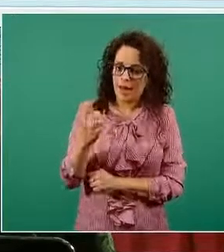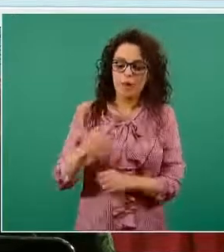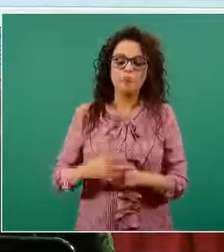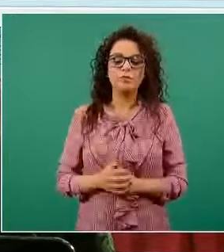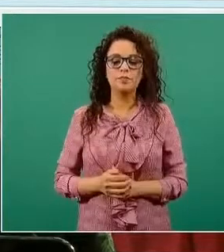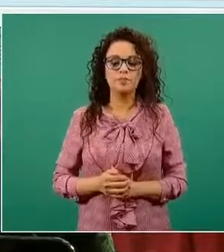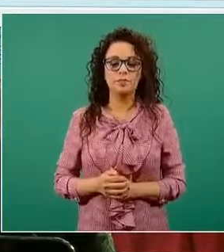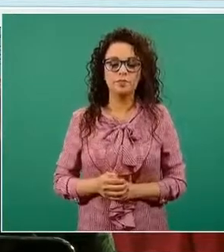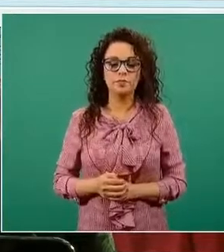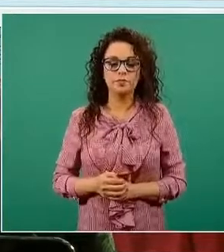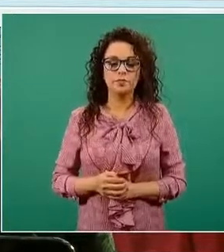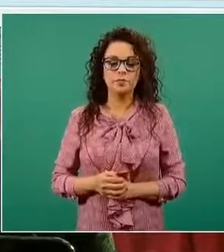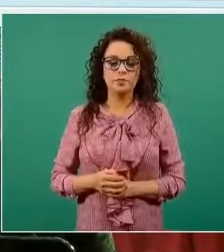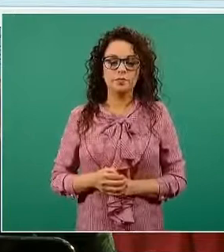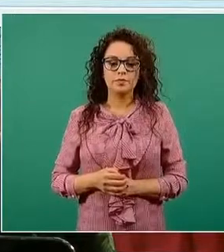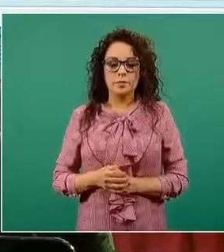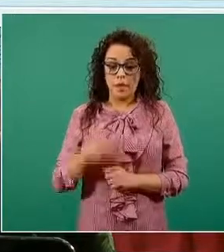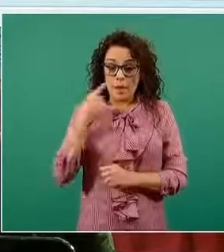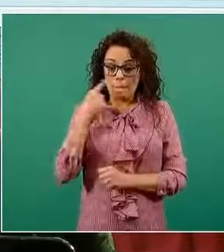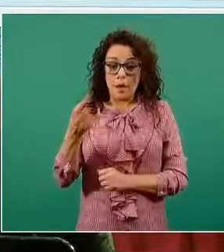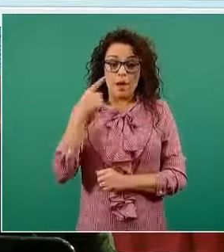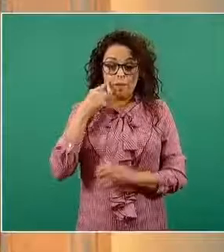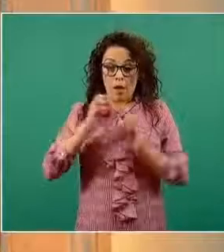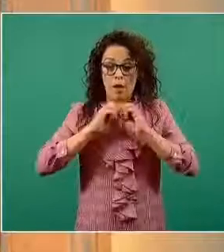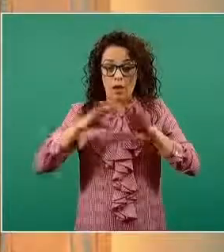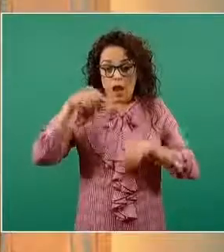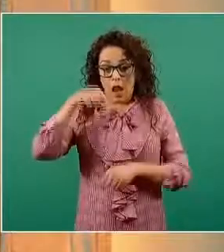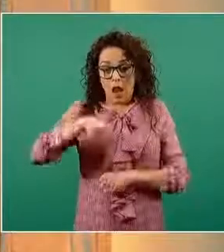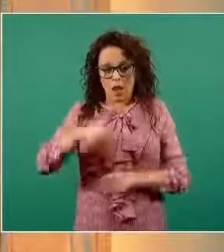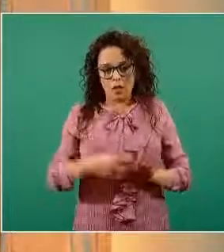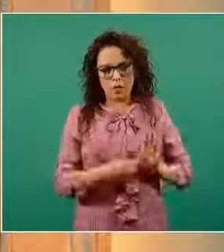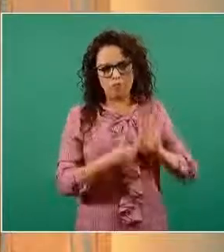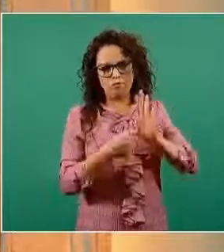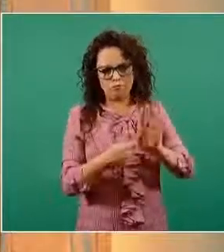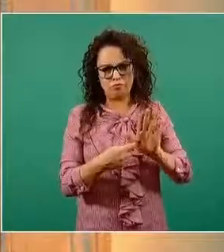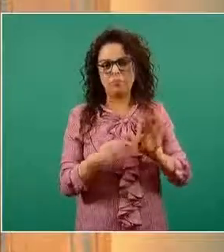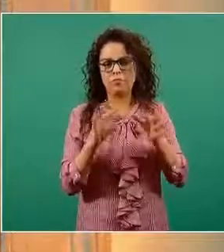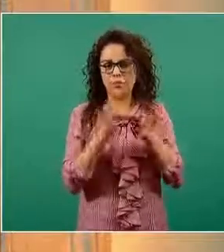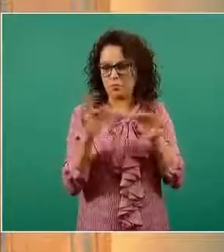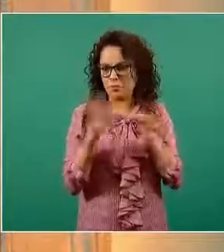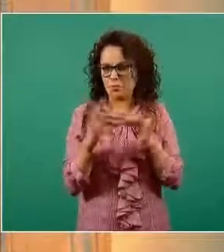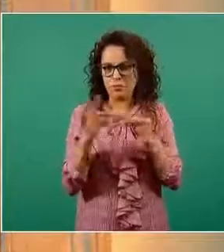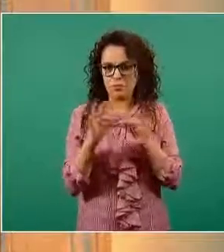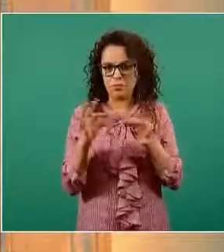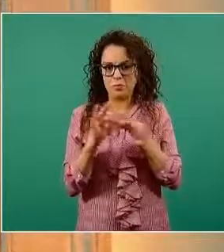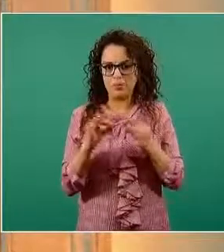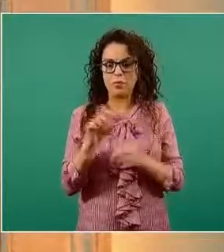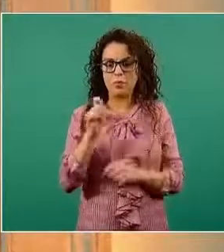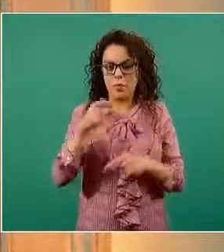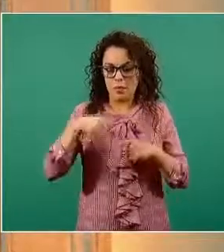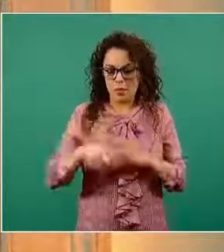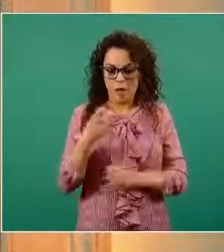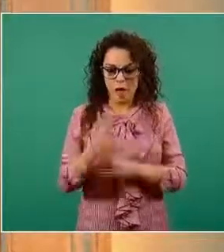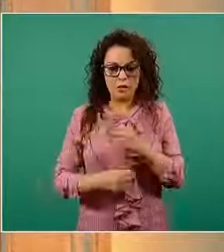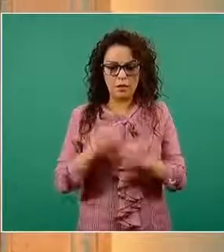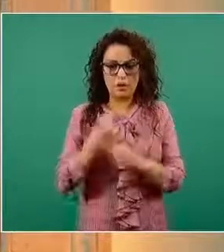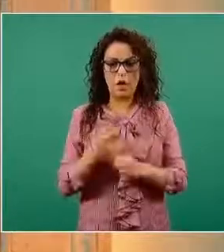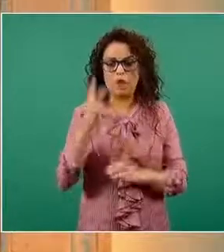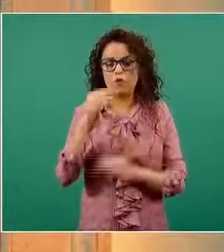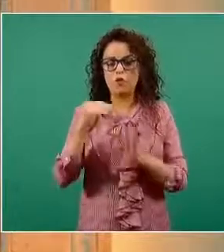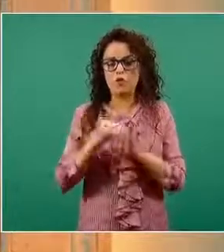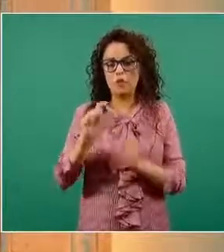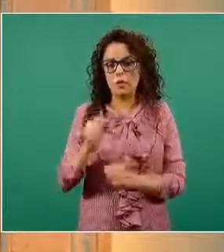que hemos estado evidenciando y dando a conocer prácticamente desde que inició el 2021, pero que se ha